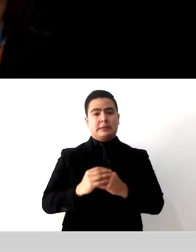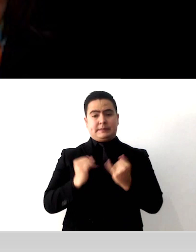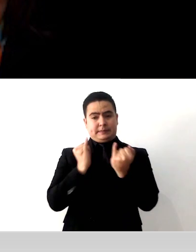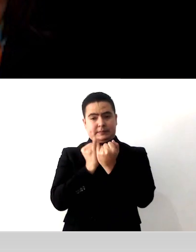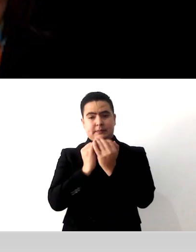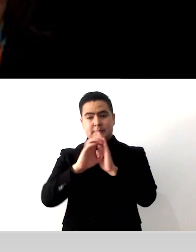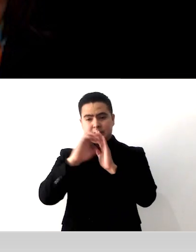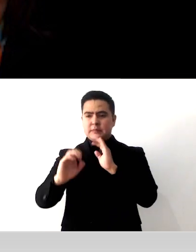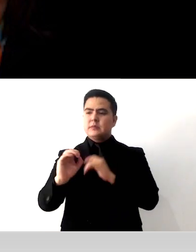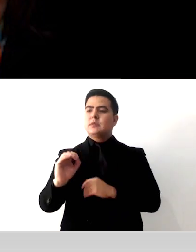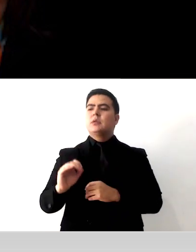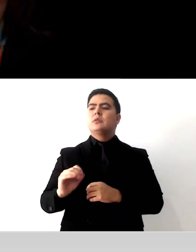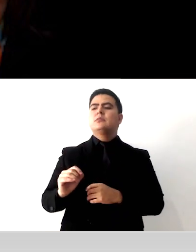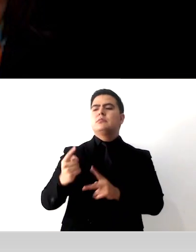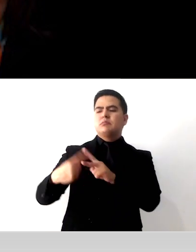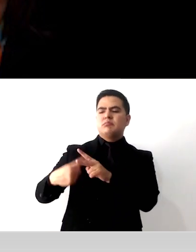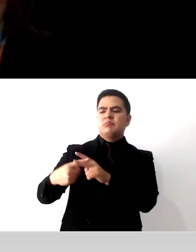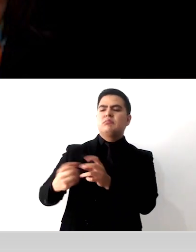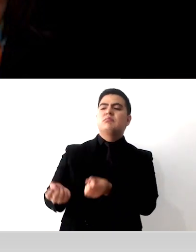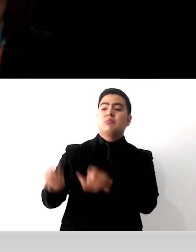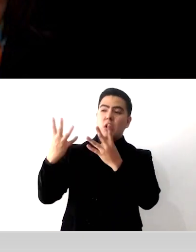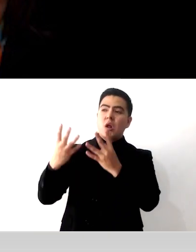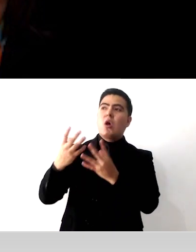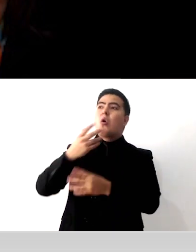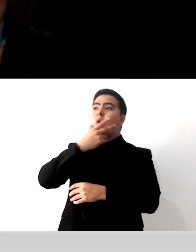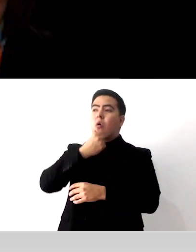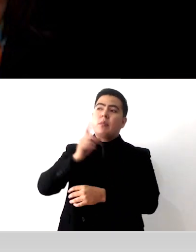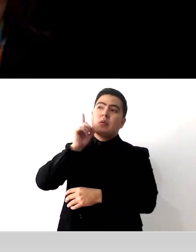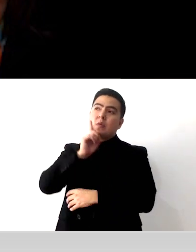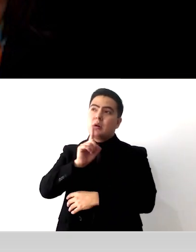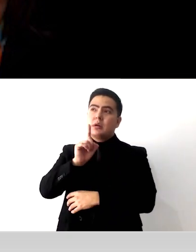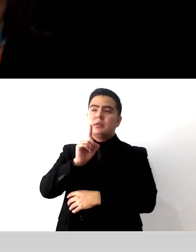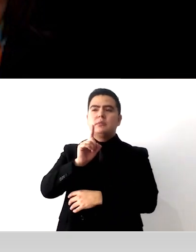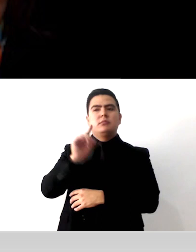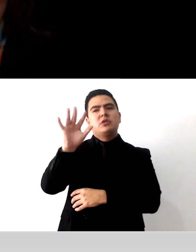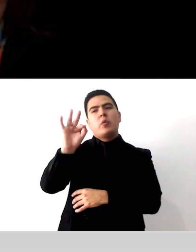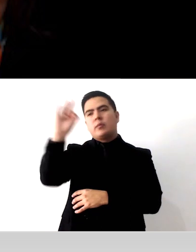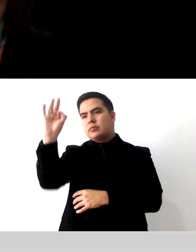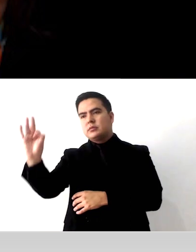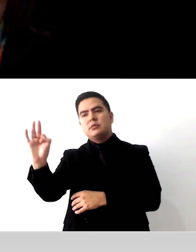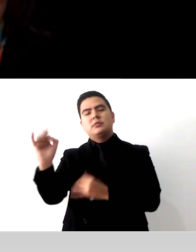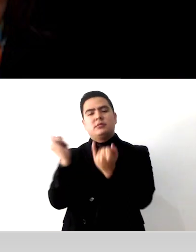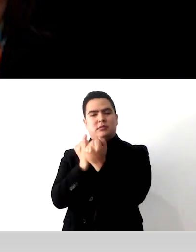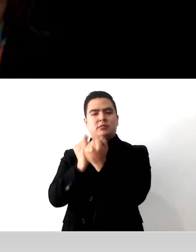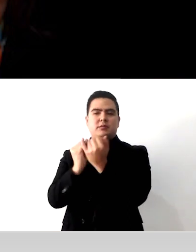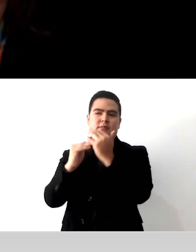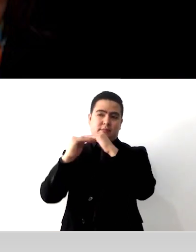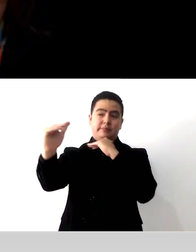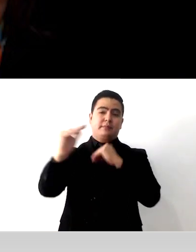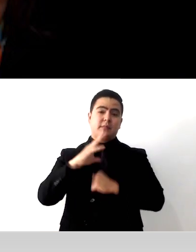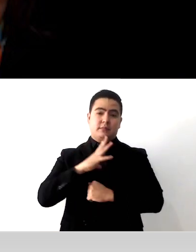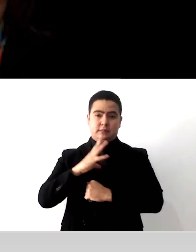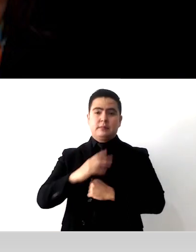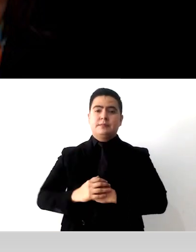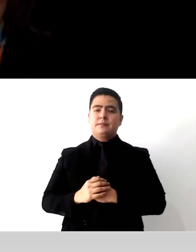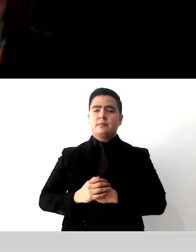las mujeres y los hombres pesamos lo mismo, porcentualmente hablando, en el mundo. No es lo mismo tomar una decisión con